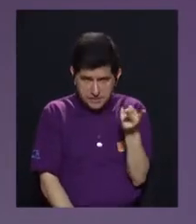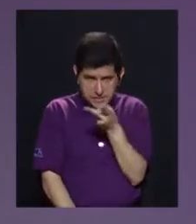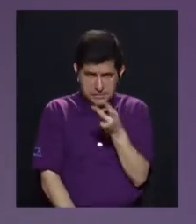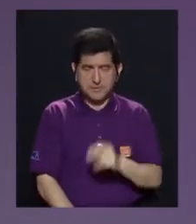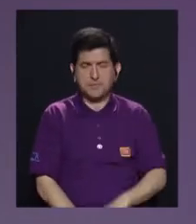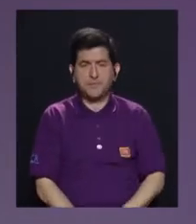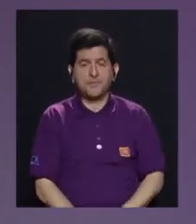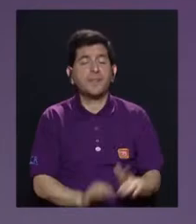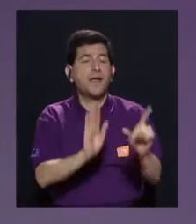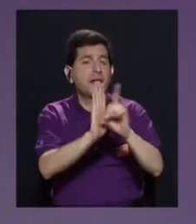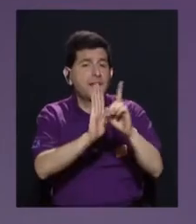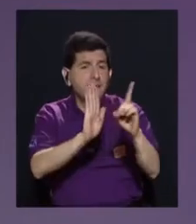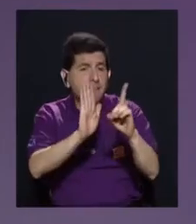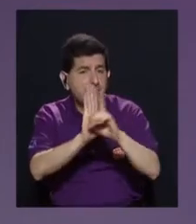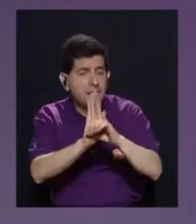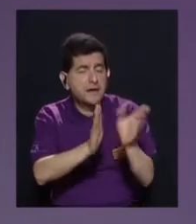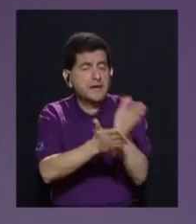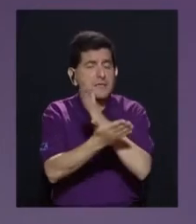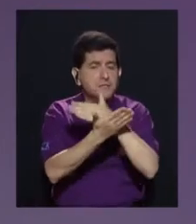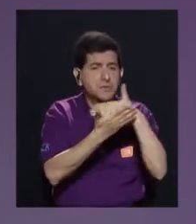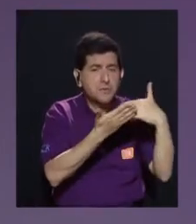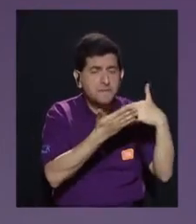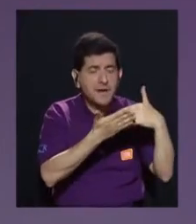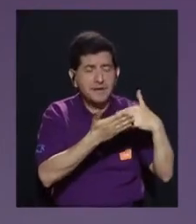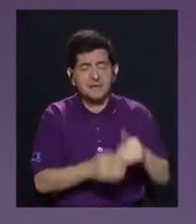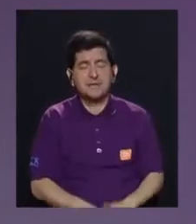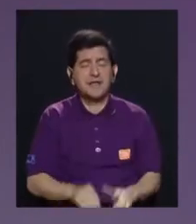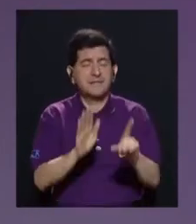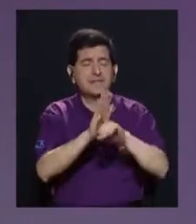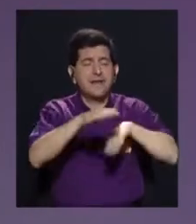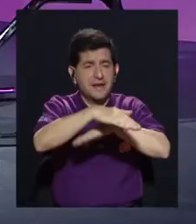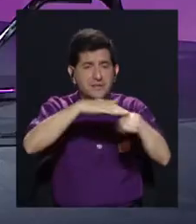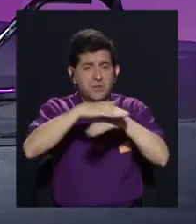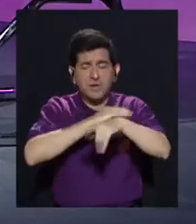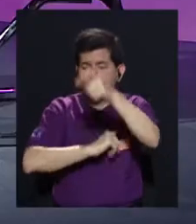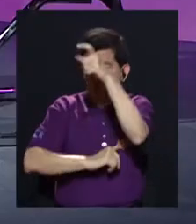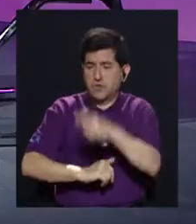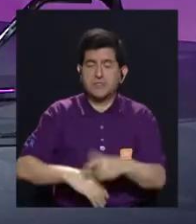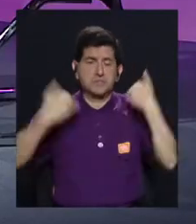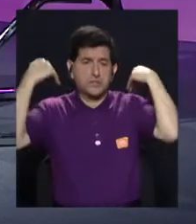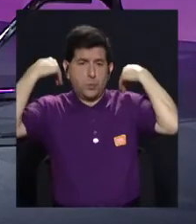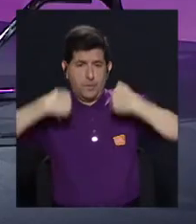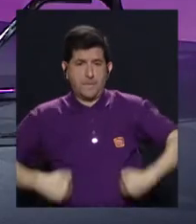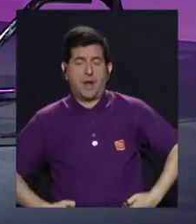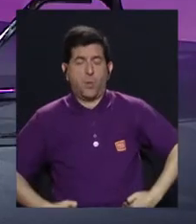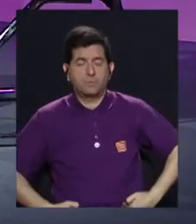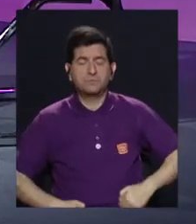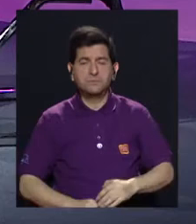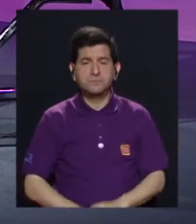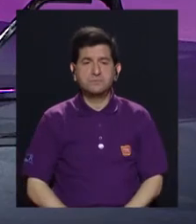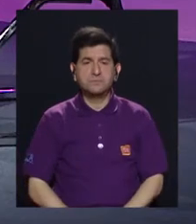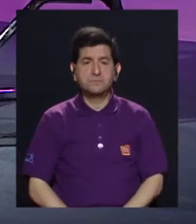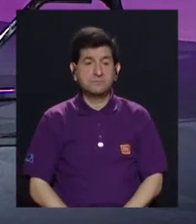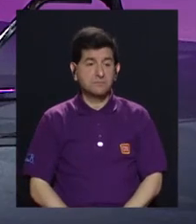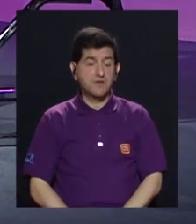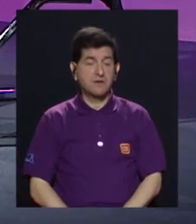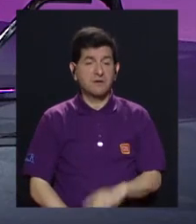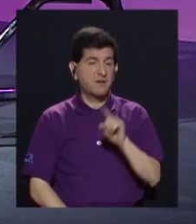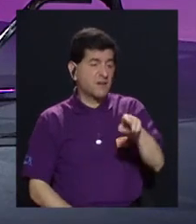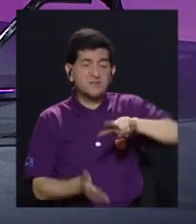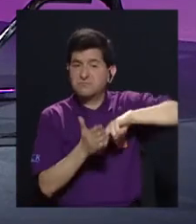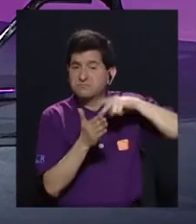es el derecho es parte de los derechos fundamentales de ser humana y creo que en ese sentido